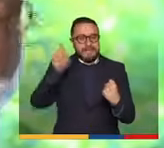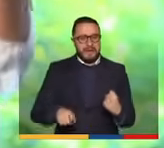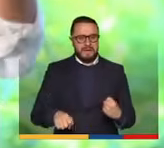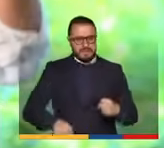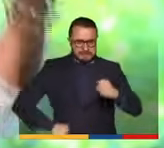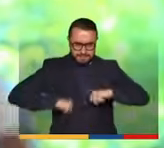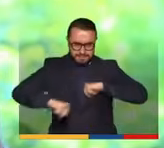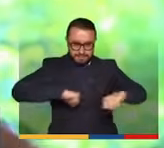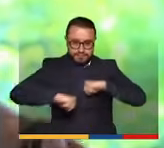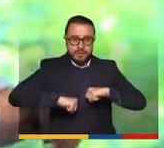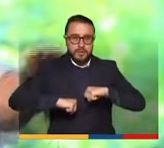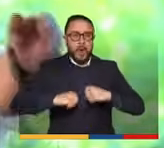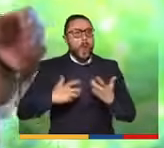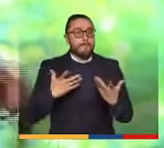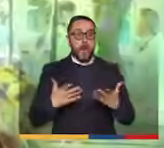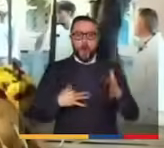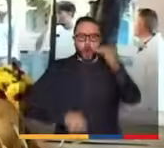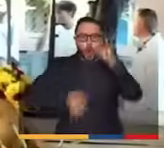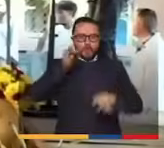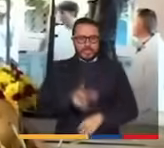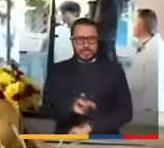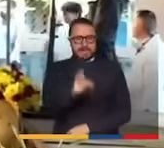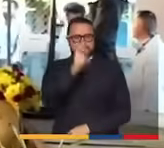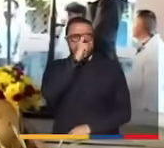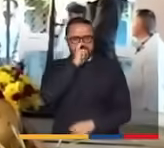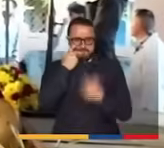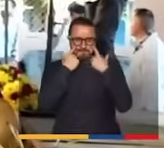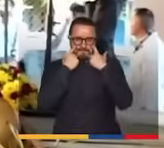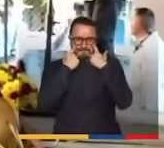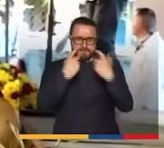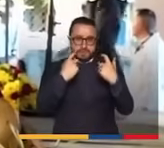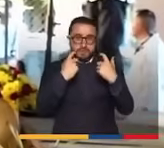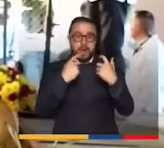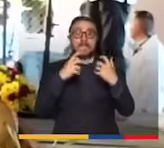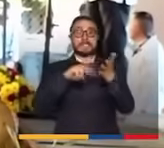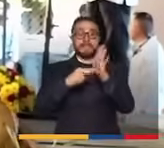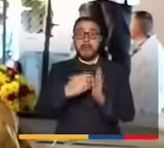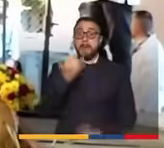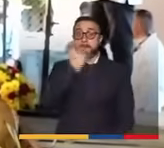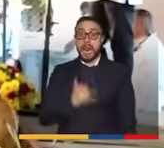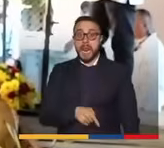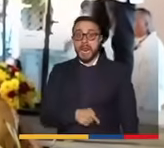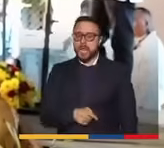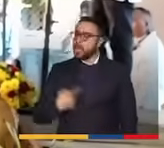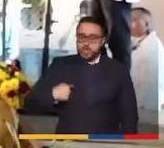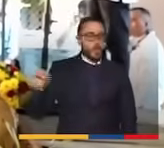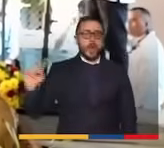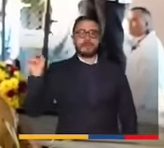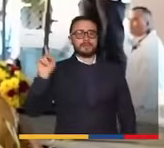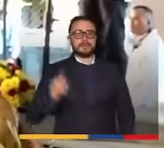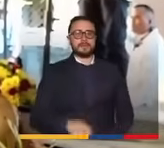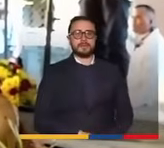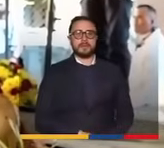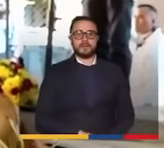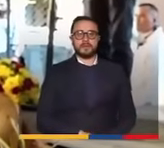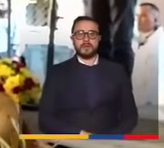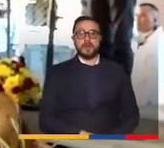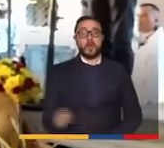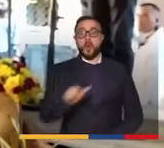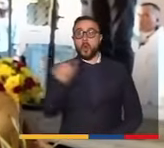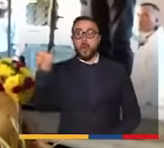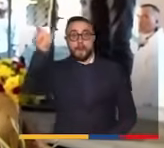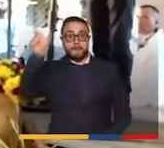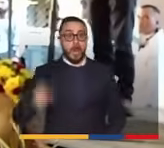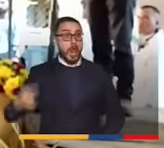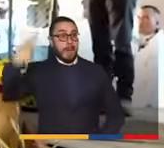Porque el que es radical en la justicia no se está equivocando. Se equivoca el que es radical